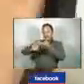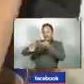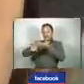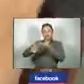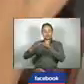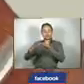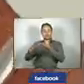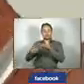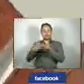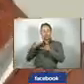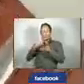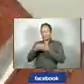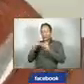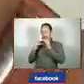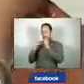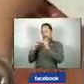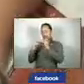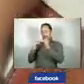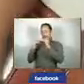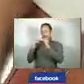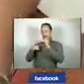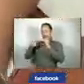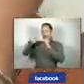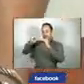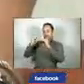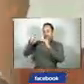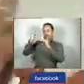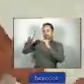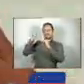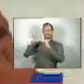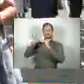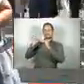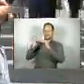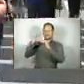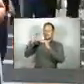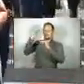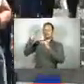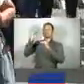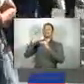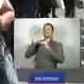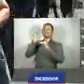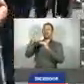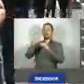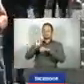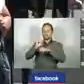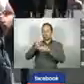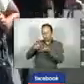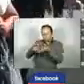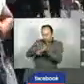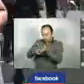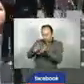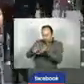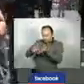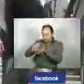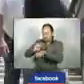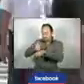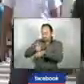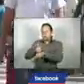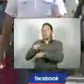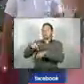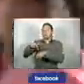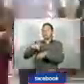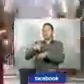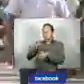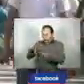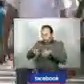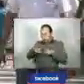consumos realizados exceden el límite del crédito autorizado, es un monto que deberá establecerse en el contrato al adquirir dicho servicio.